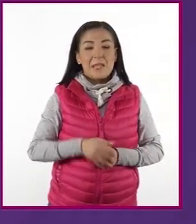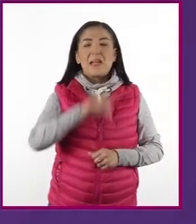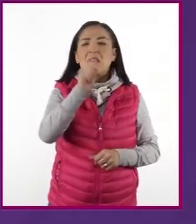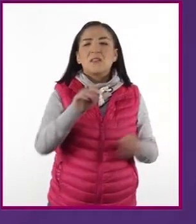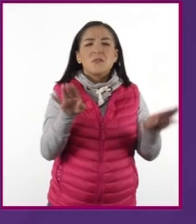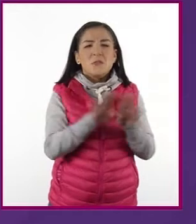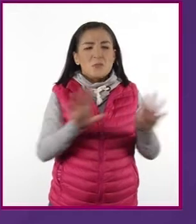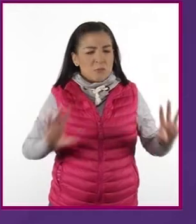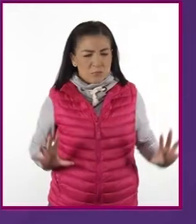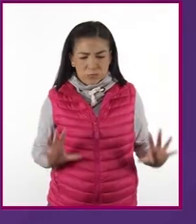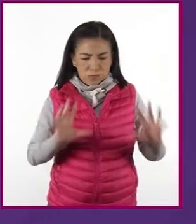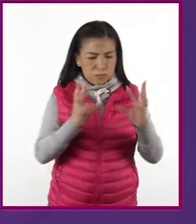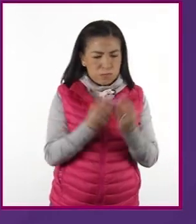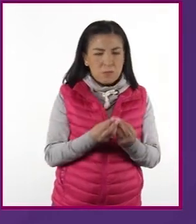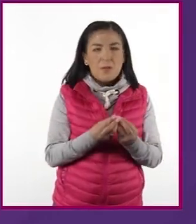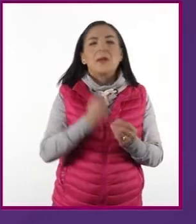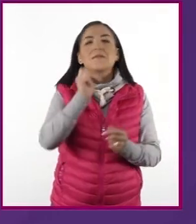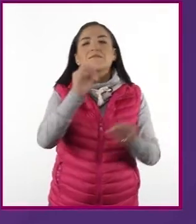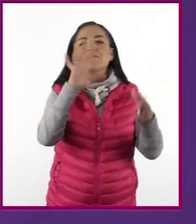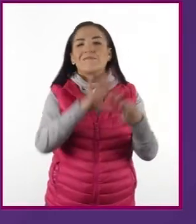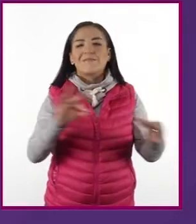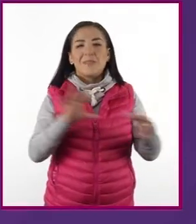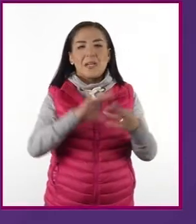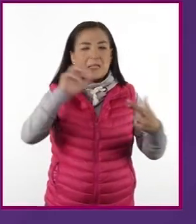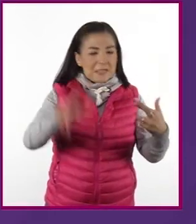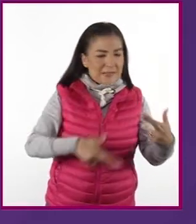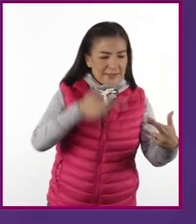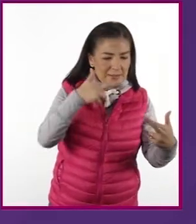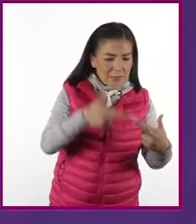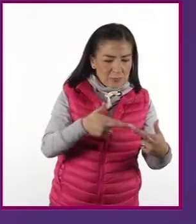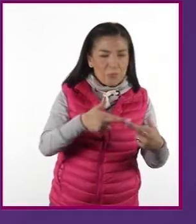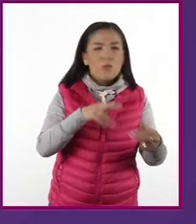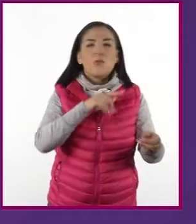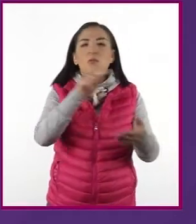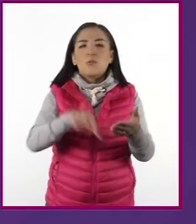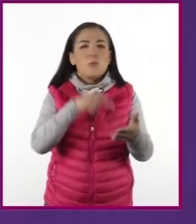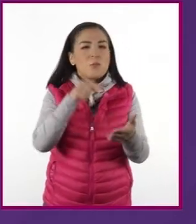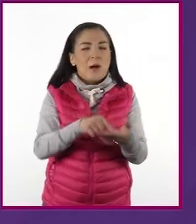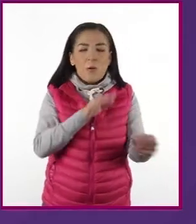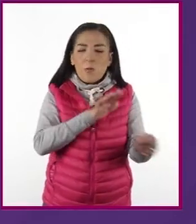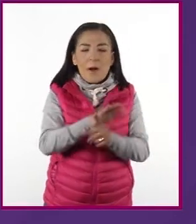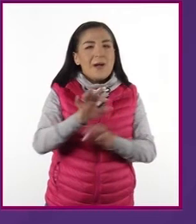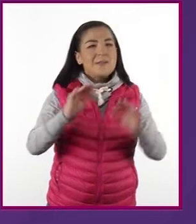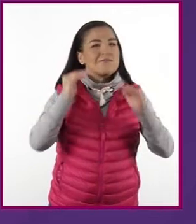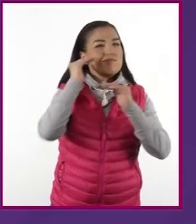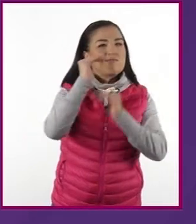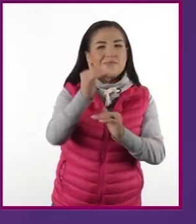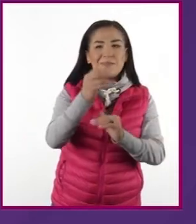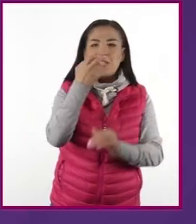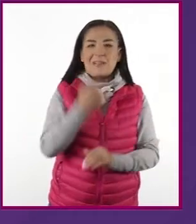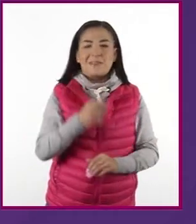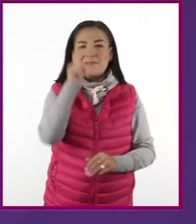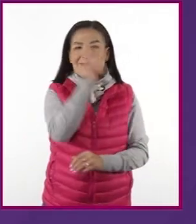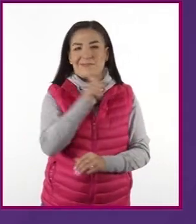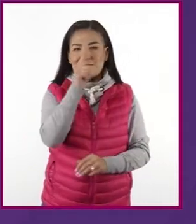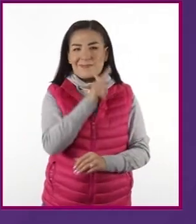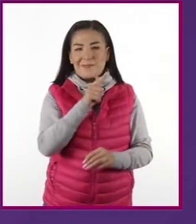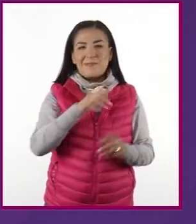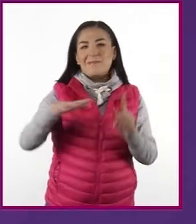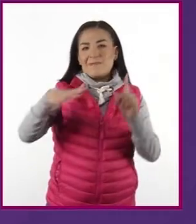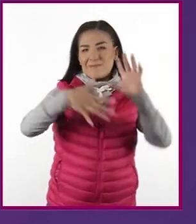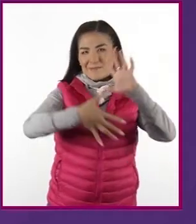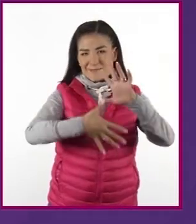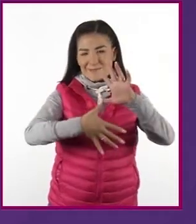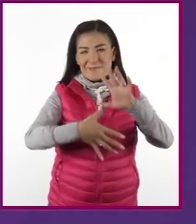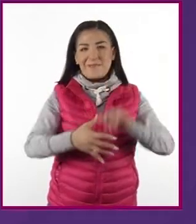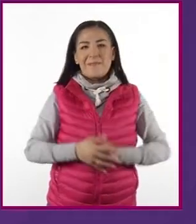región, una zona específica de nuestro continente lingüístico. Y aunque pertenecen